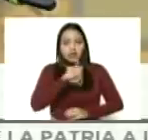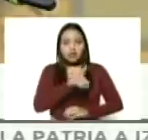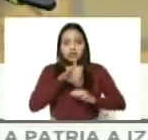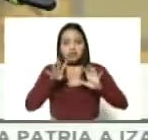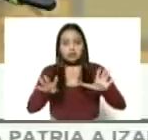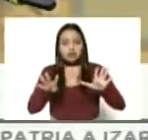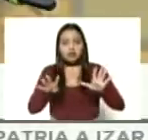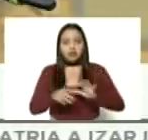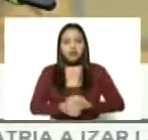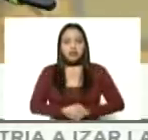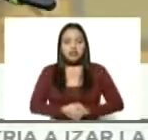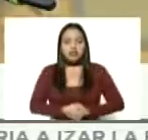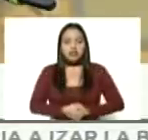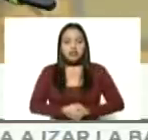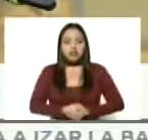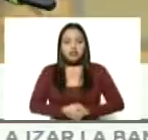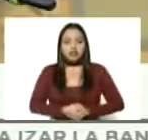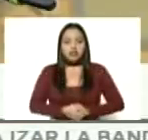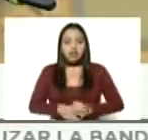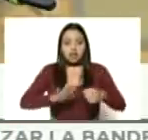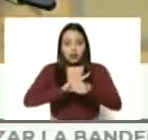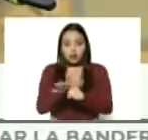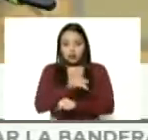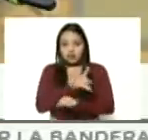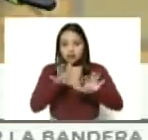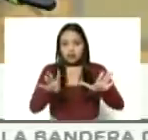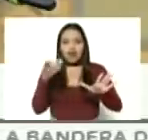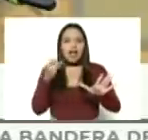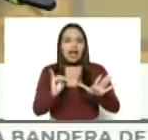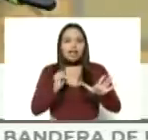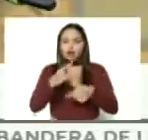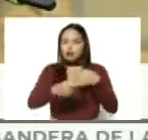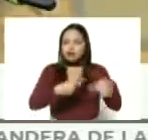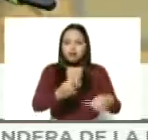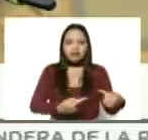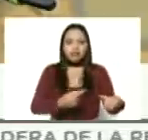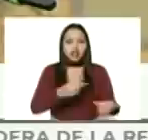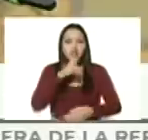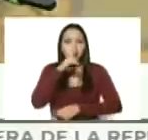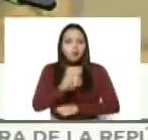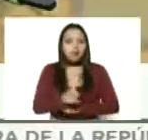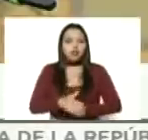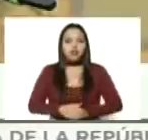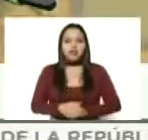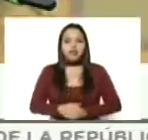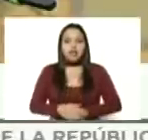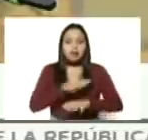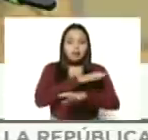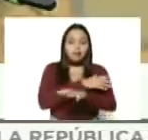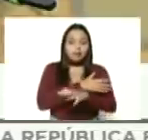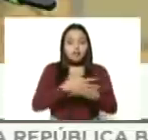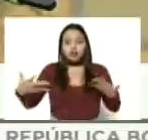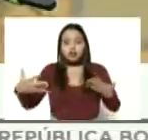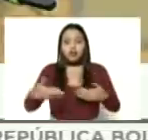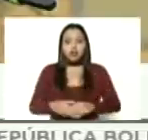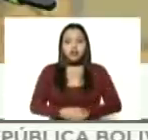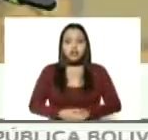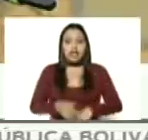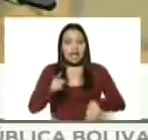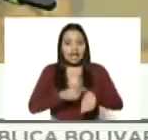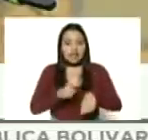causado estragos en millones de habitantes del mundo. Y es en tiempos como estos,